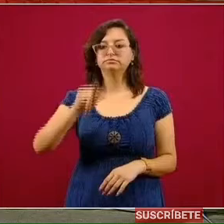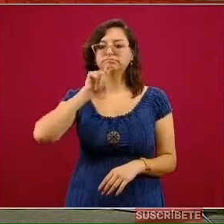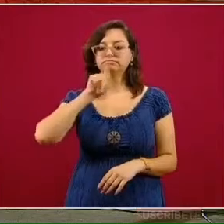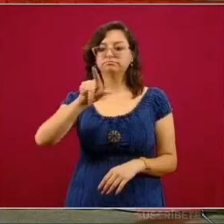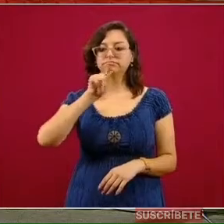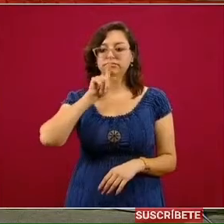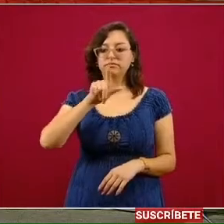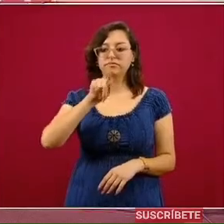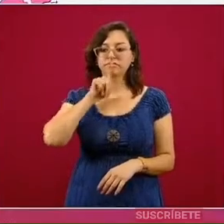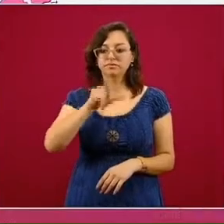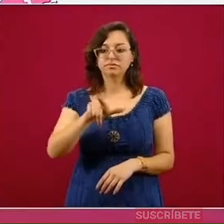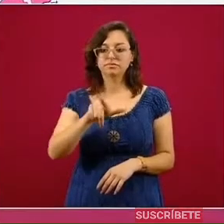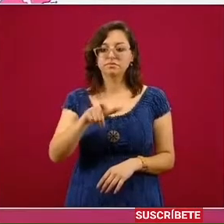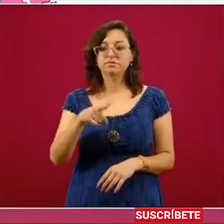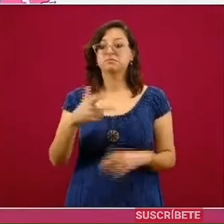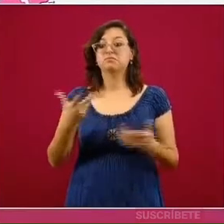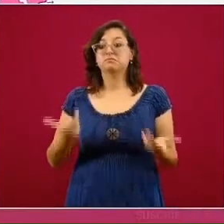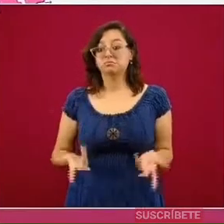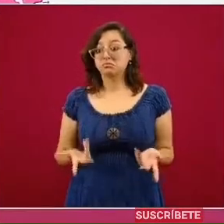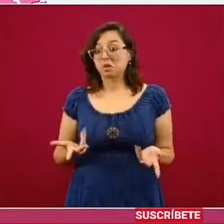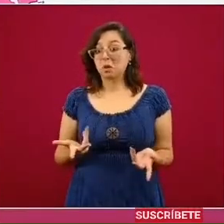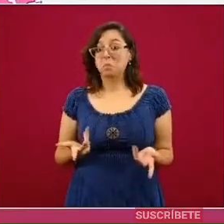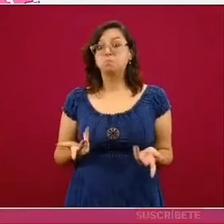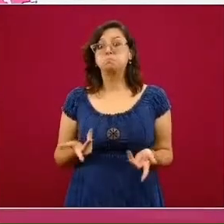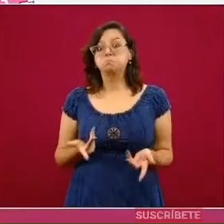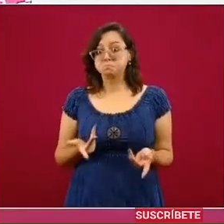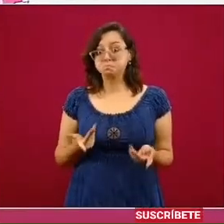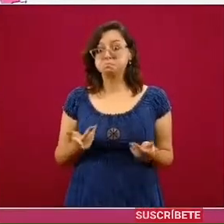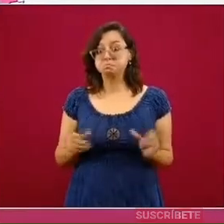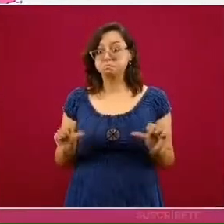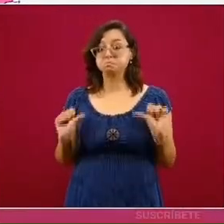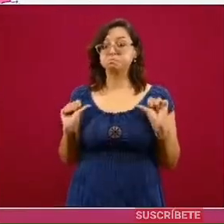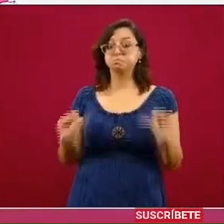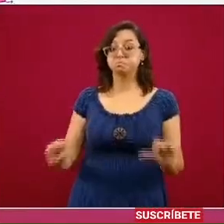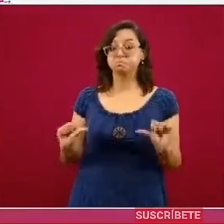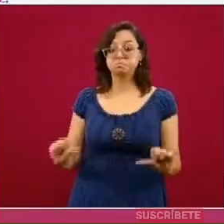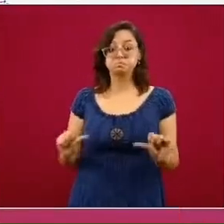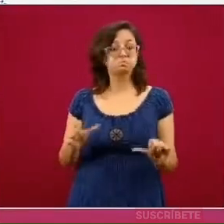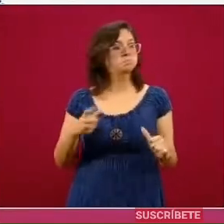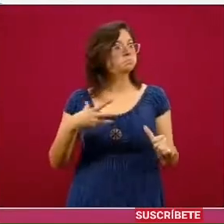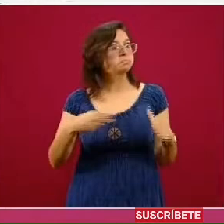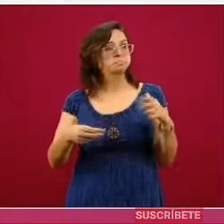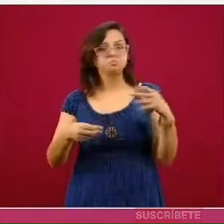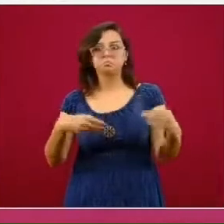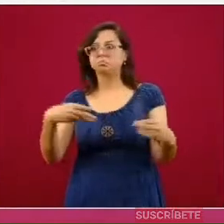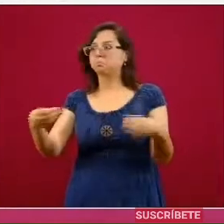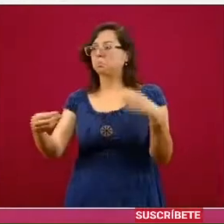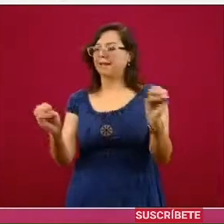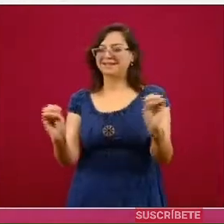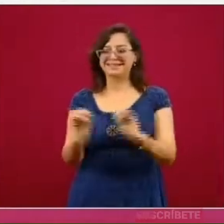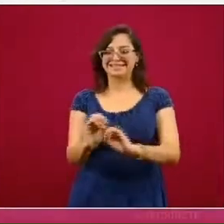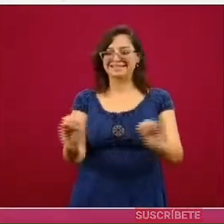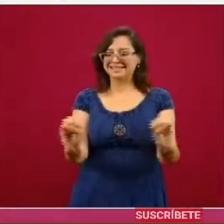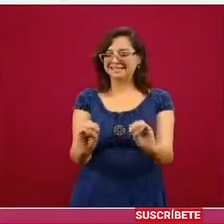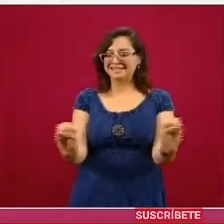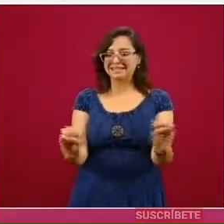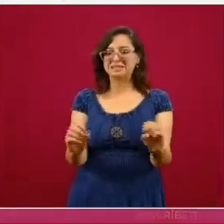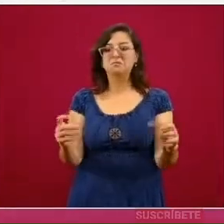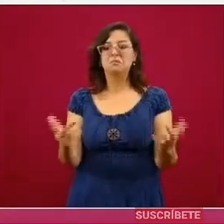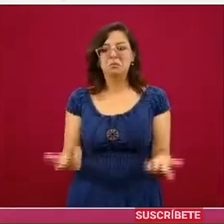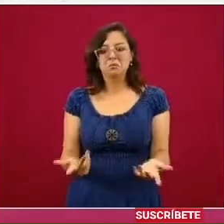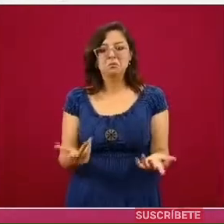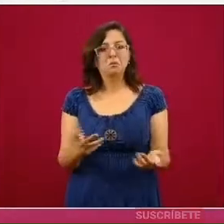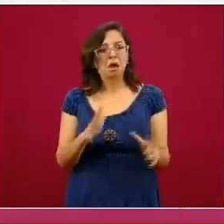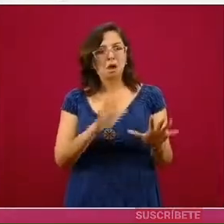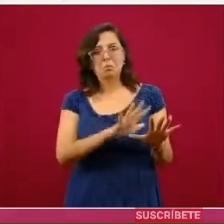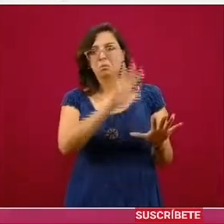Jalisco tiene todavía la ventaja de tener extensas zonas sin transmisión. Jalisco, hemos dicho, tanto Jalisco